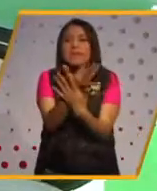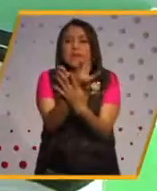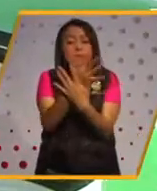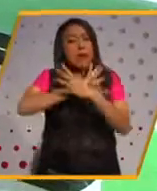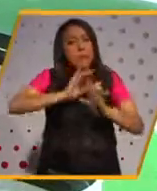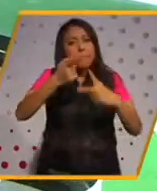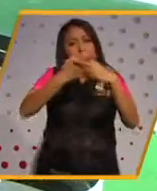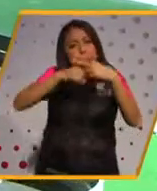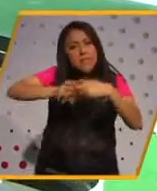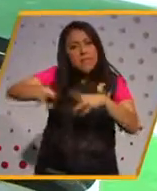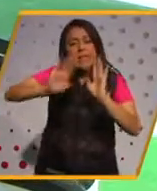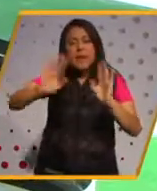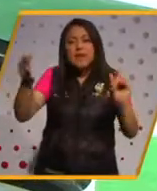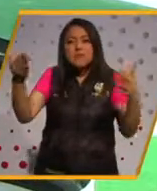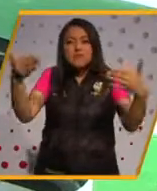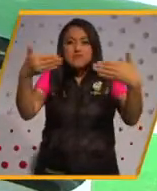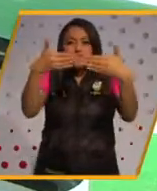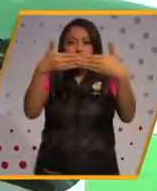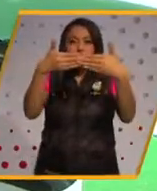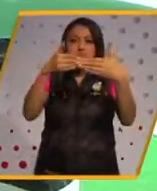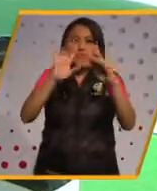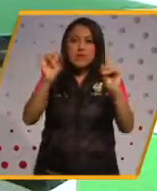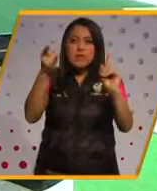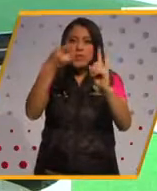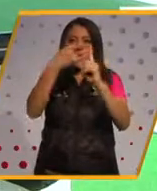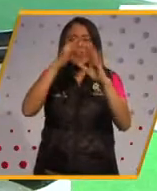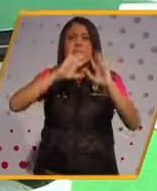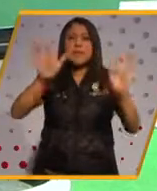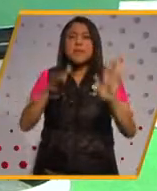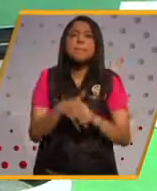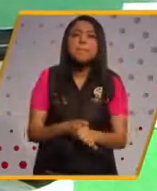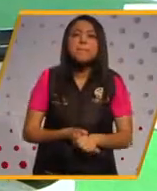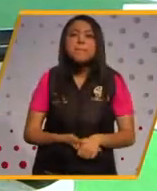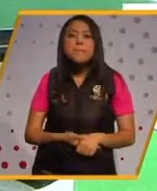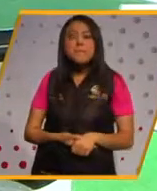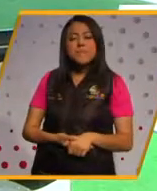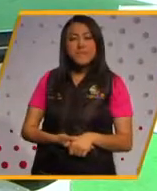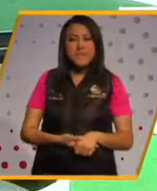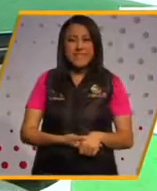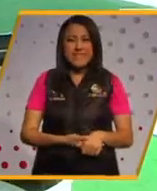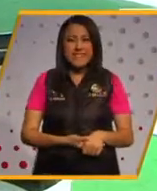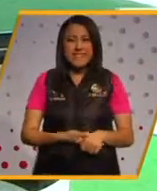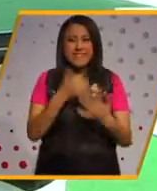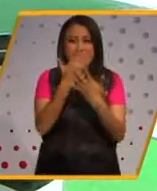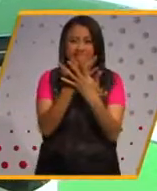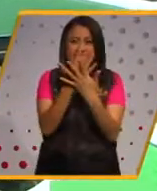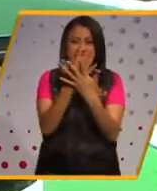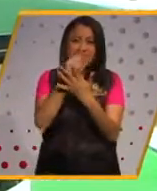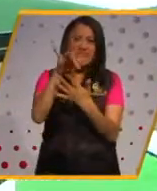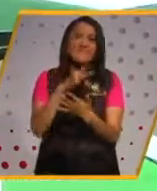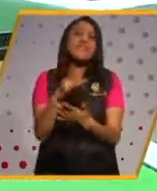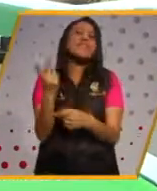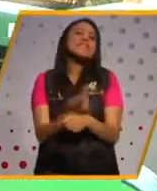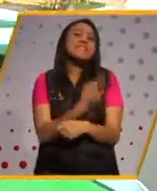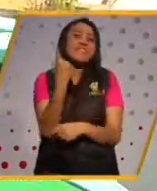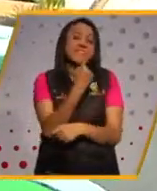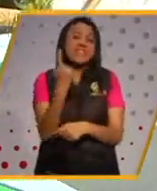cerró la puerta y bueno esperemos a ver qué sucede con ellos